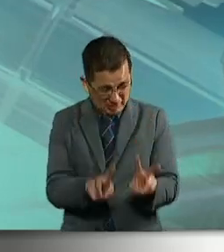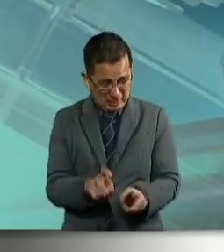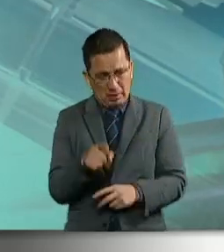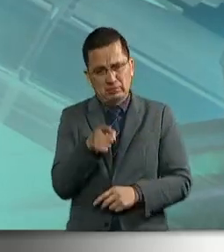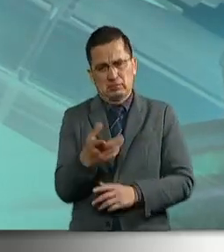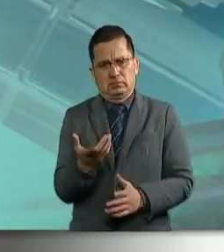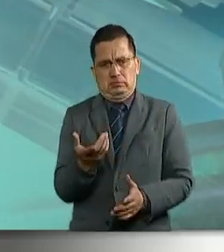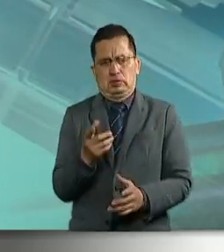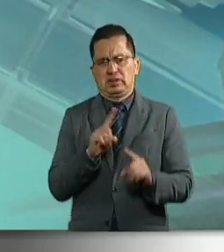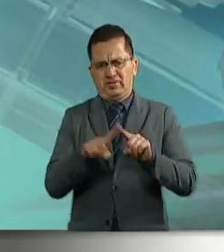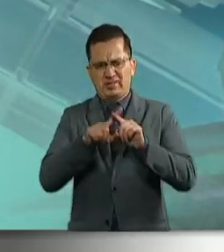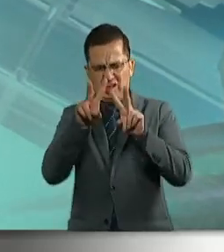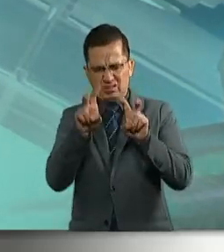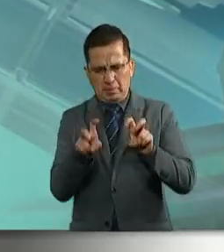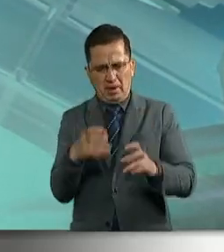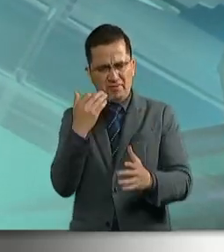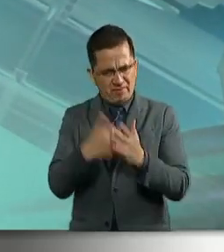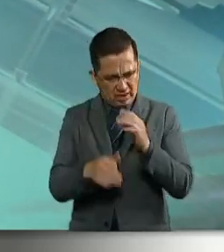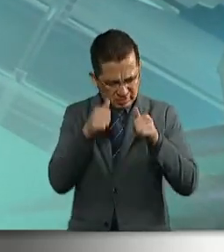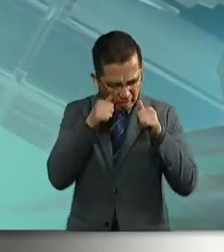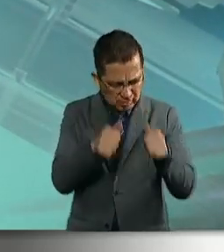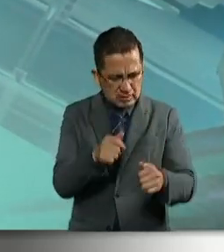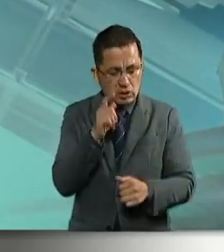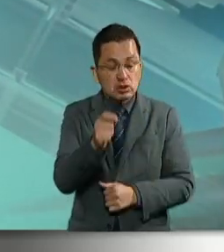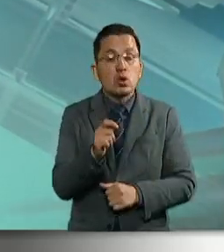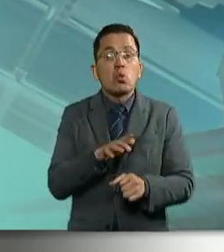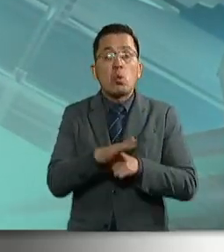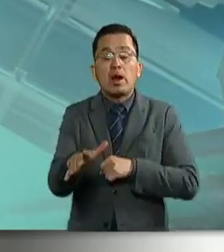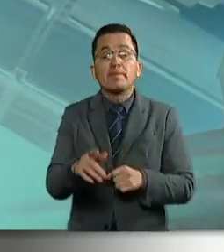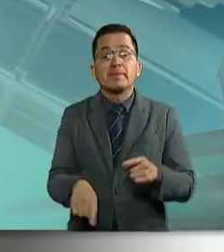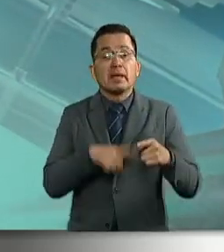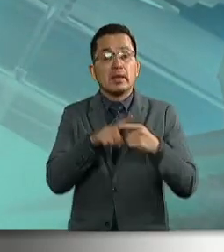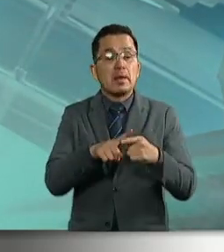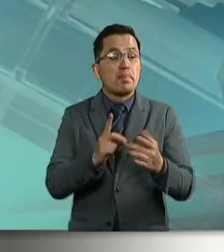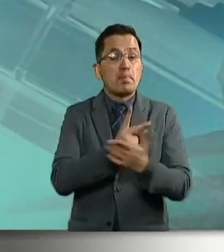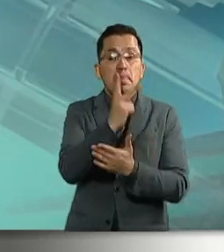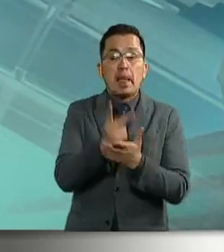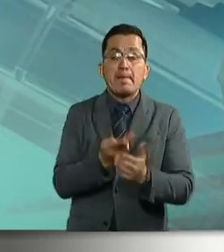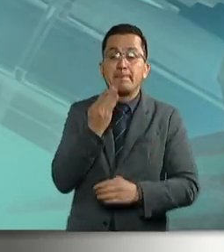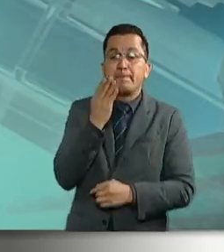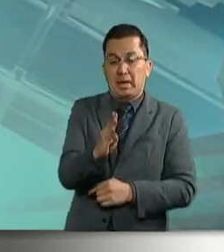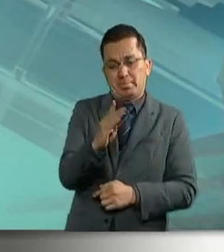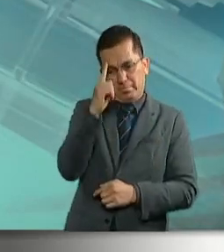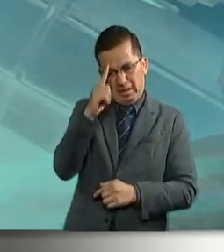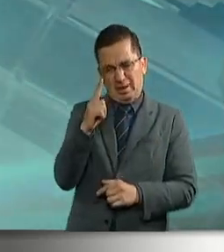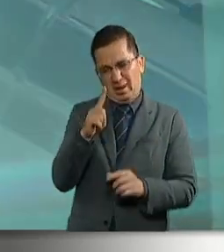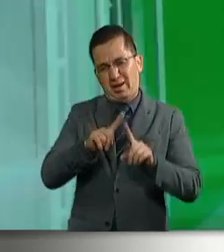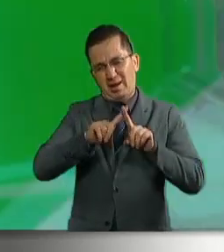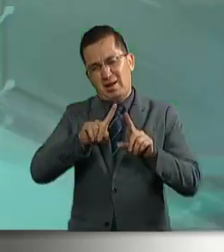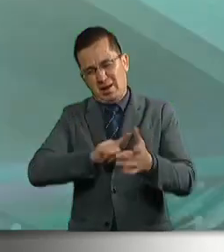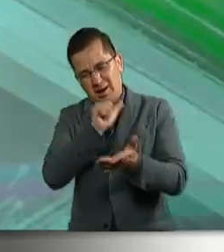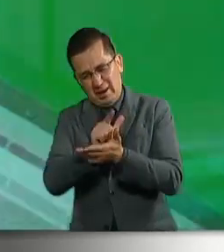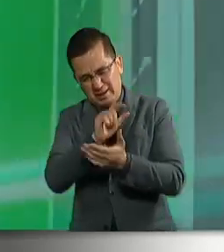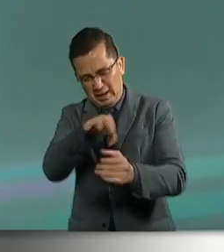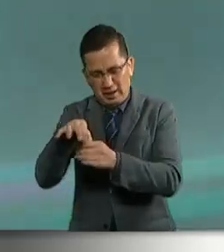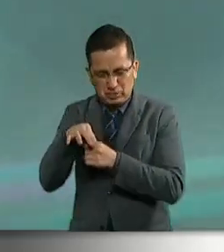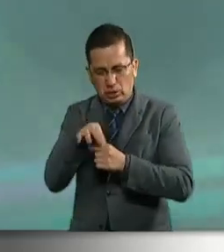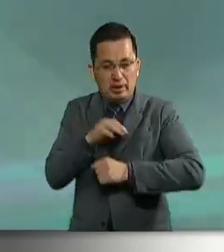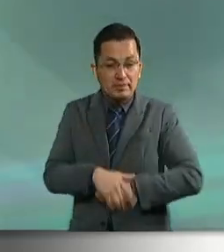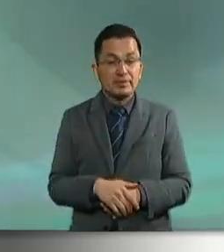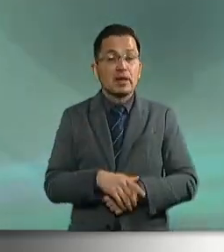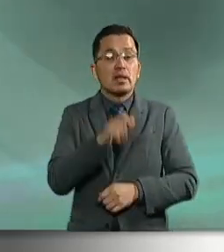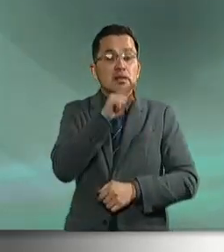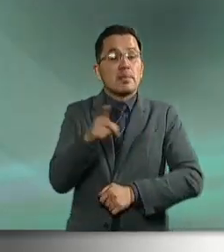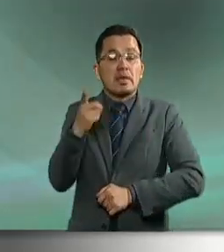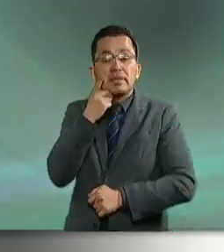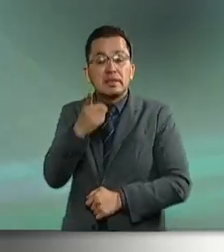que entre los primeros asuntos abordar en el período ordinario será el denominado Plan B de la Reforma electoral usted lo va a recordar y apuntó Cuál será el proceso